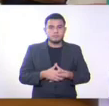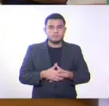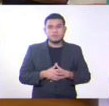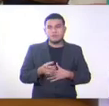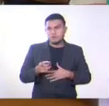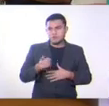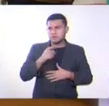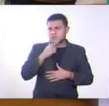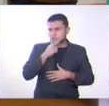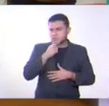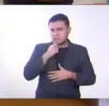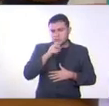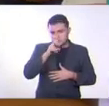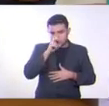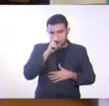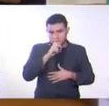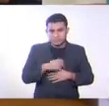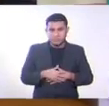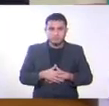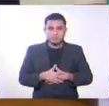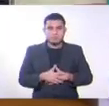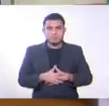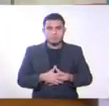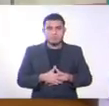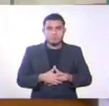Anita. ¿Por qué? Mira,